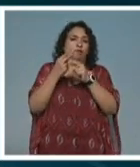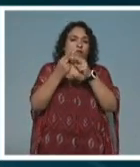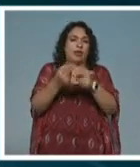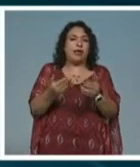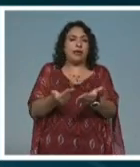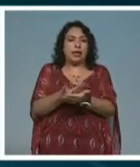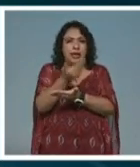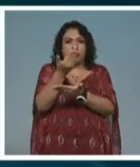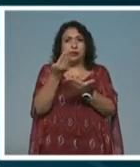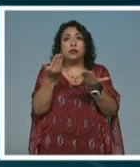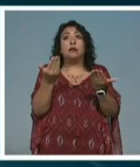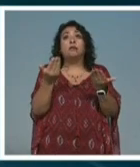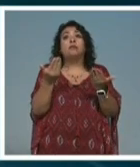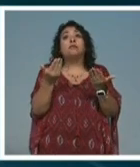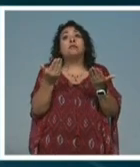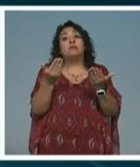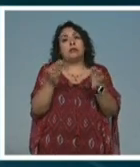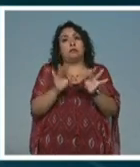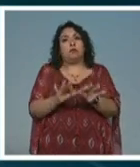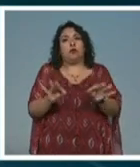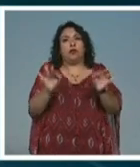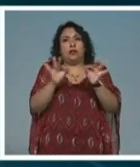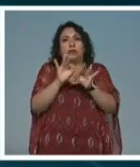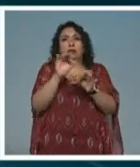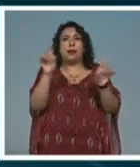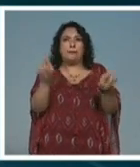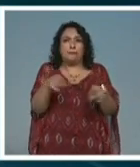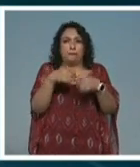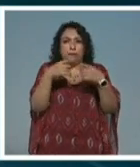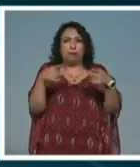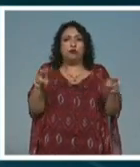su nacimiento, una de las grandes personalidades de